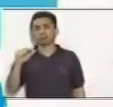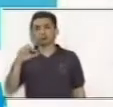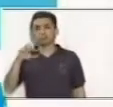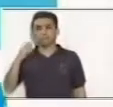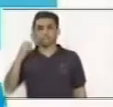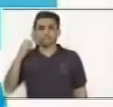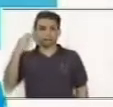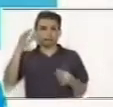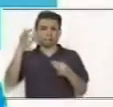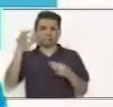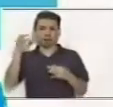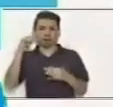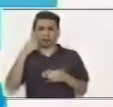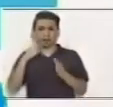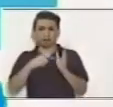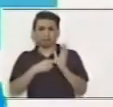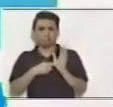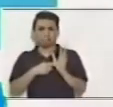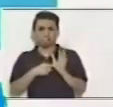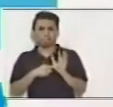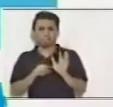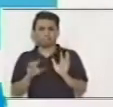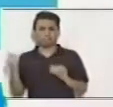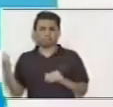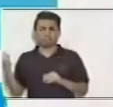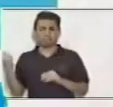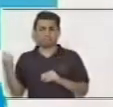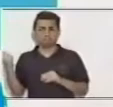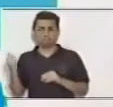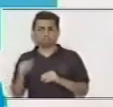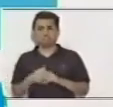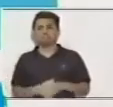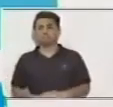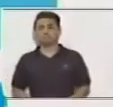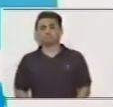para que se mire la división. Así, de esta manera.